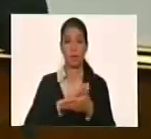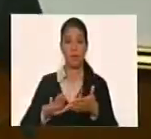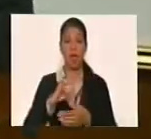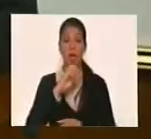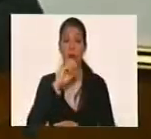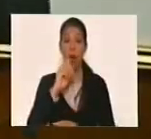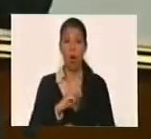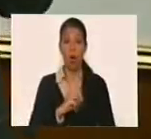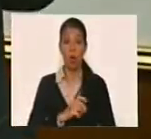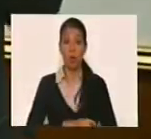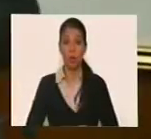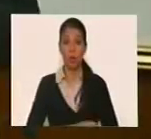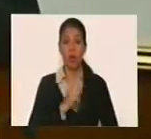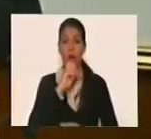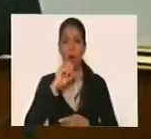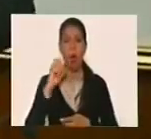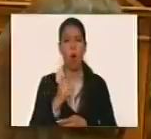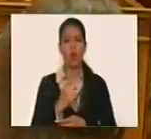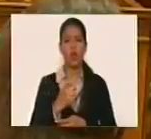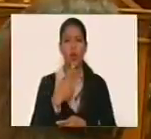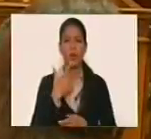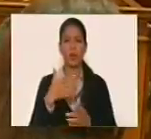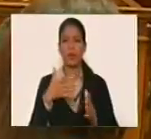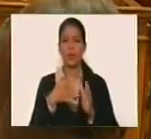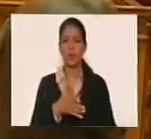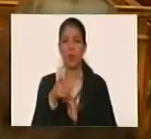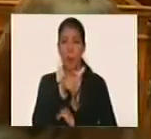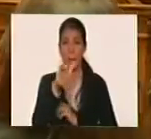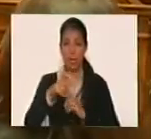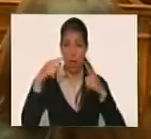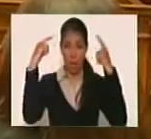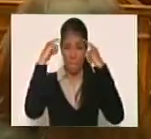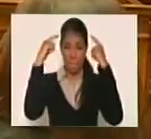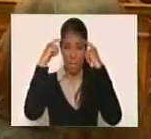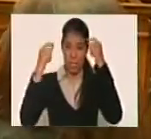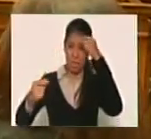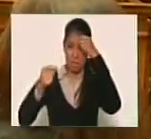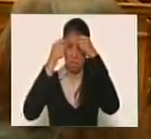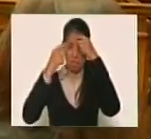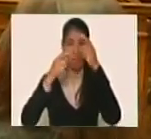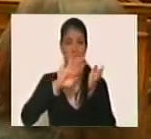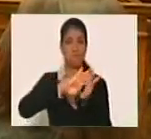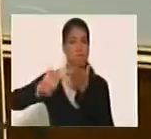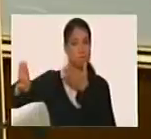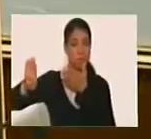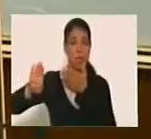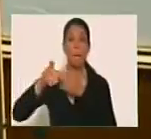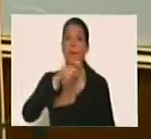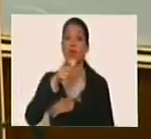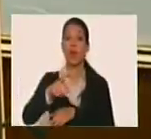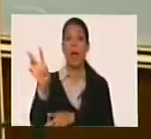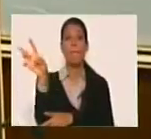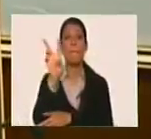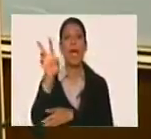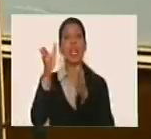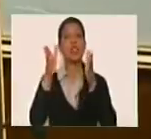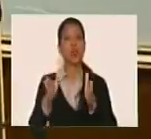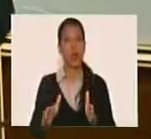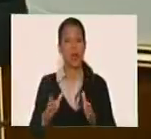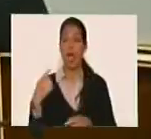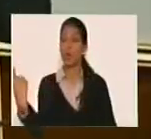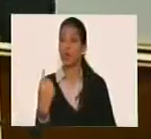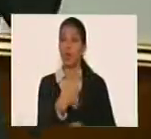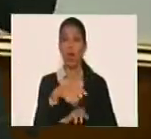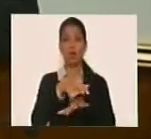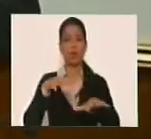que trataron de enquistar en la mente y en el alma de los venezolanos. Los venezolanos somos, y las